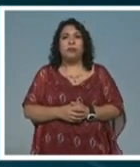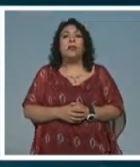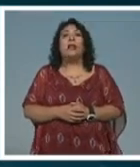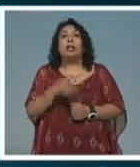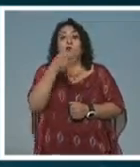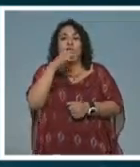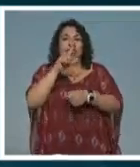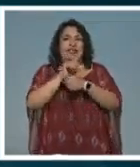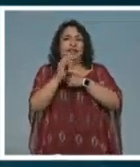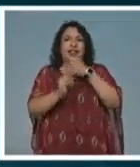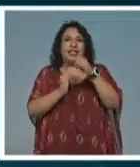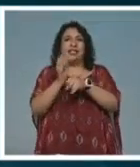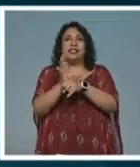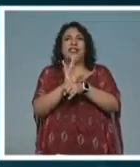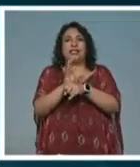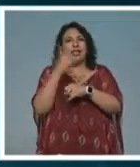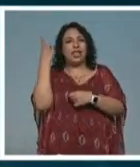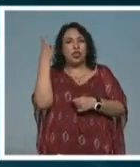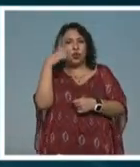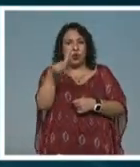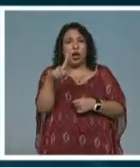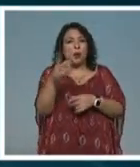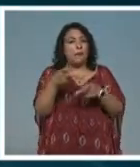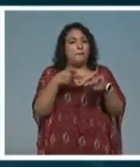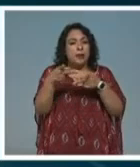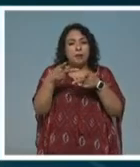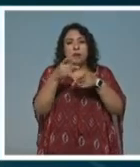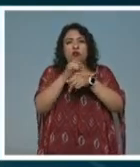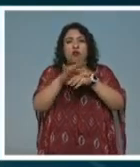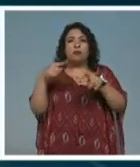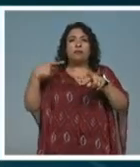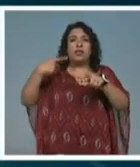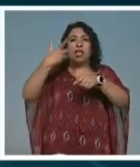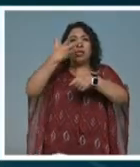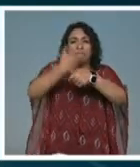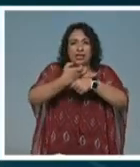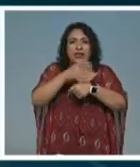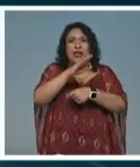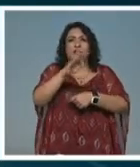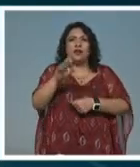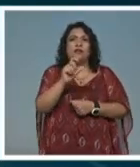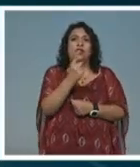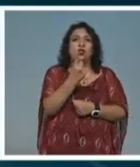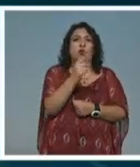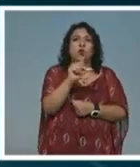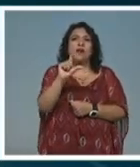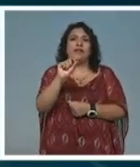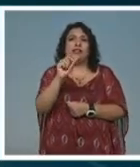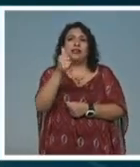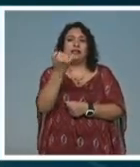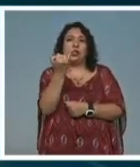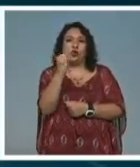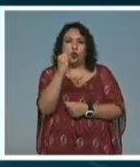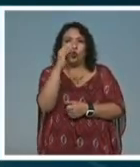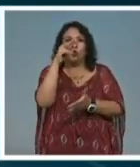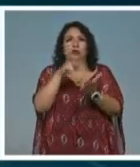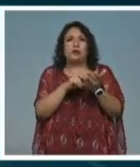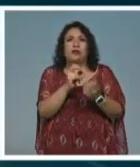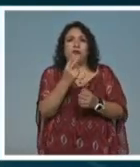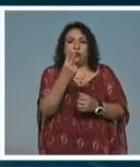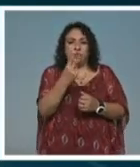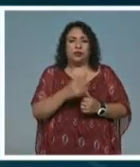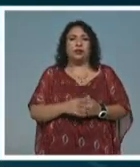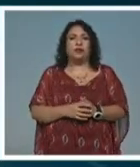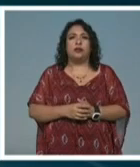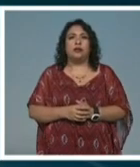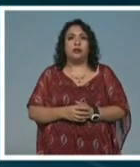El Festival Internacional de Cine de Durango alista los detalles de su quinta edición, que se realizará del 21 al 26 de junio de